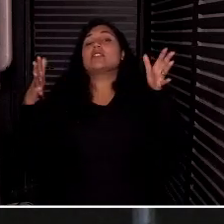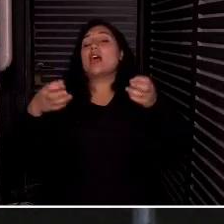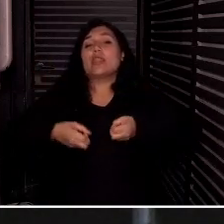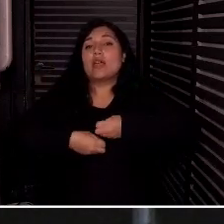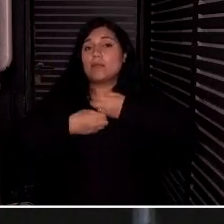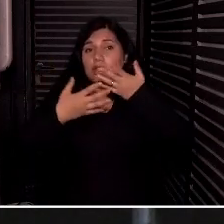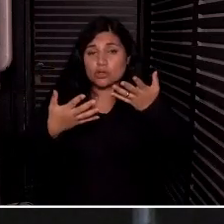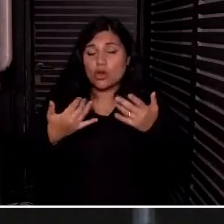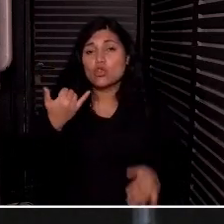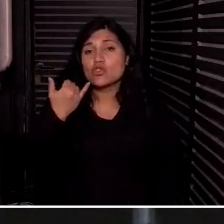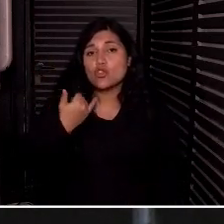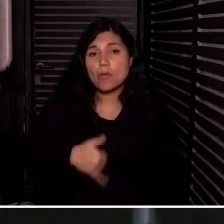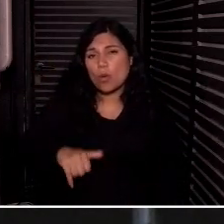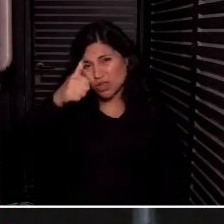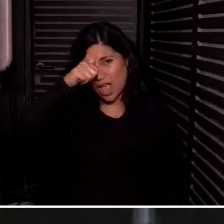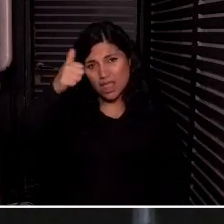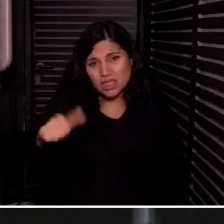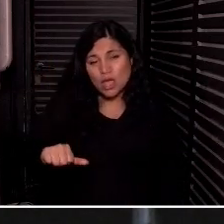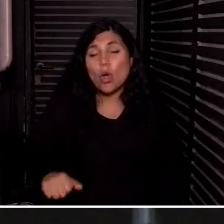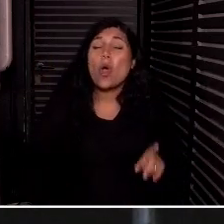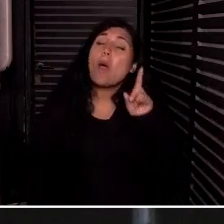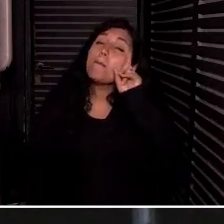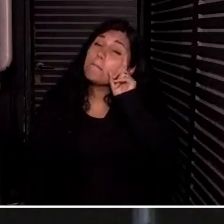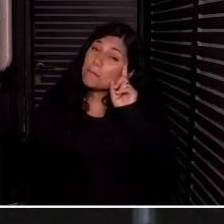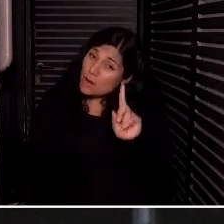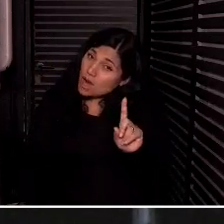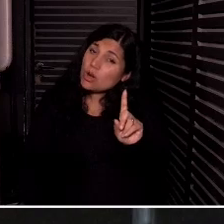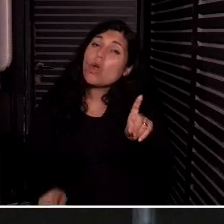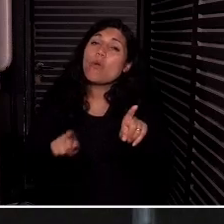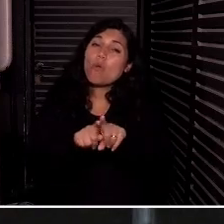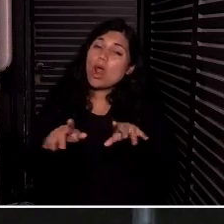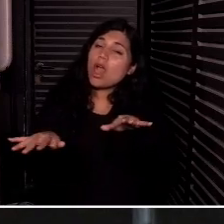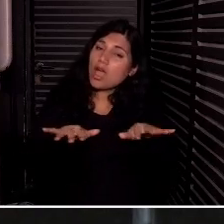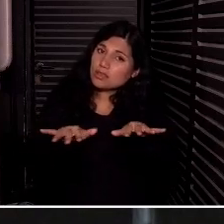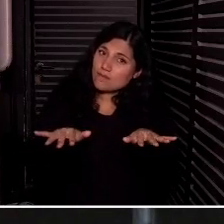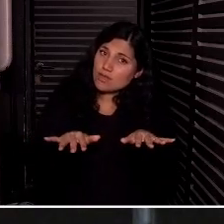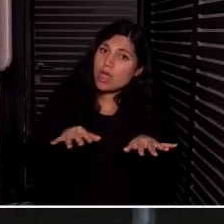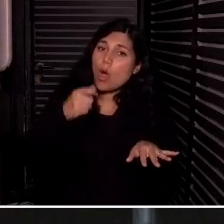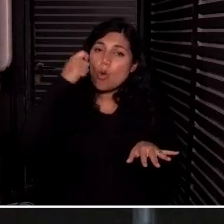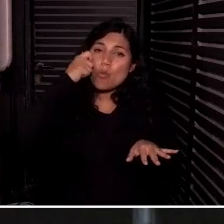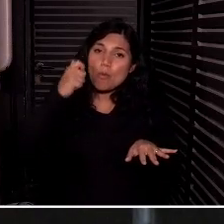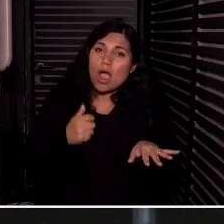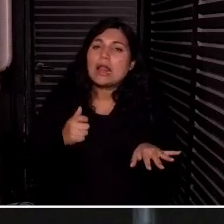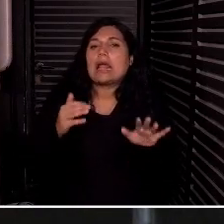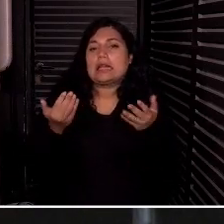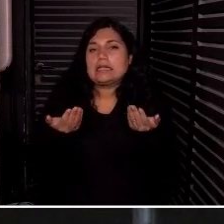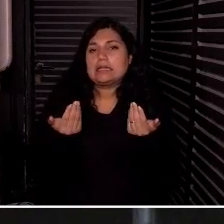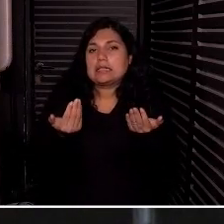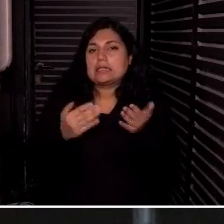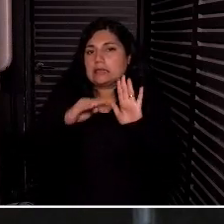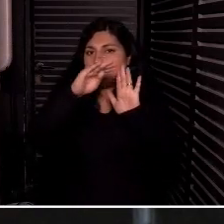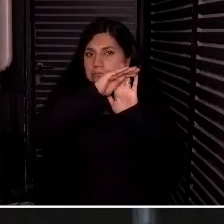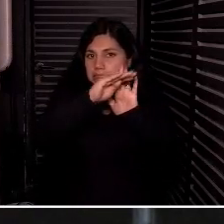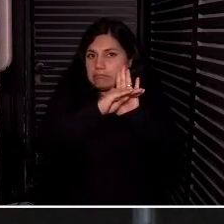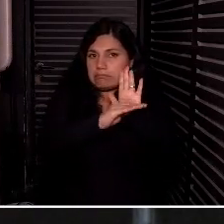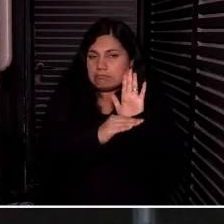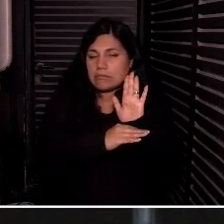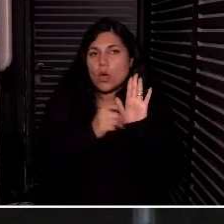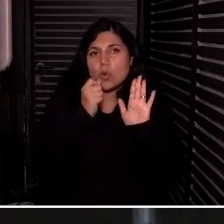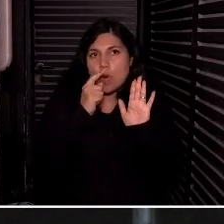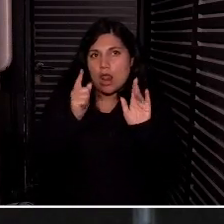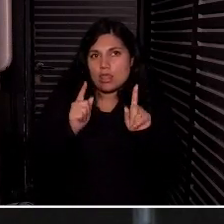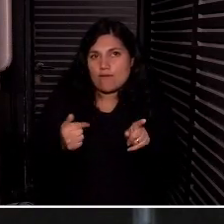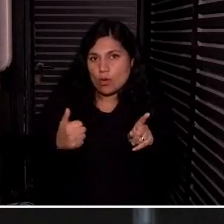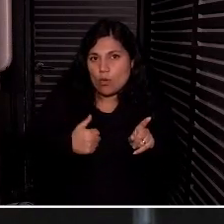no me gusta en el fondo la sanción pero como toda actividad humana requiere reglas requiere principio requiere límit eh Hay